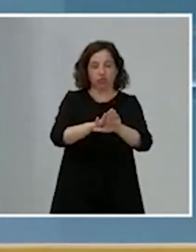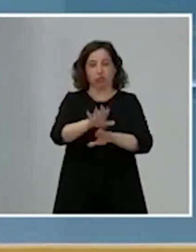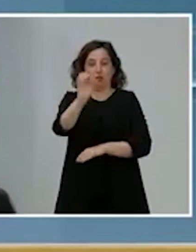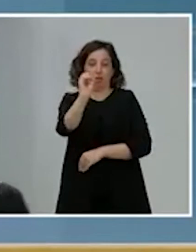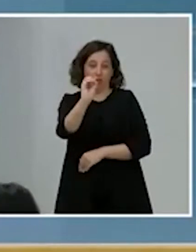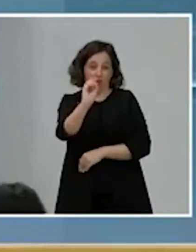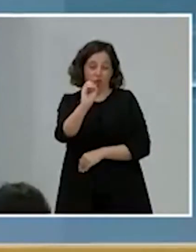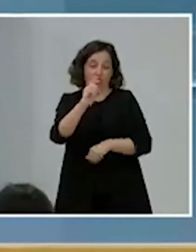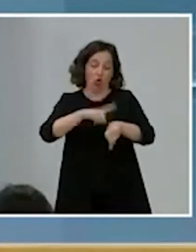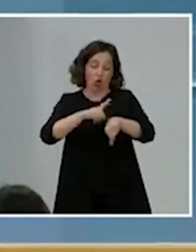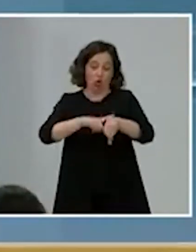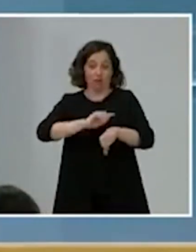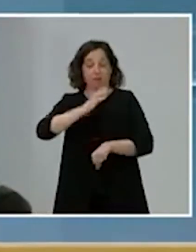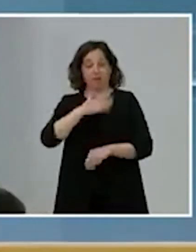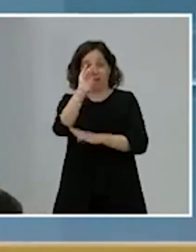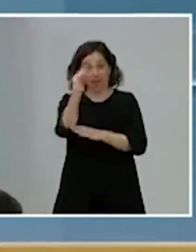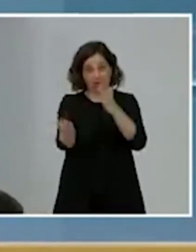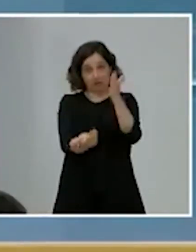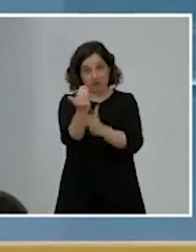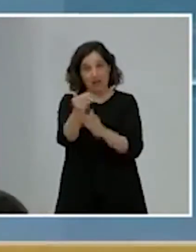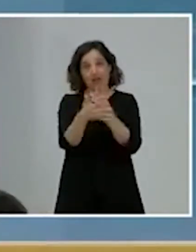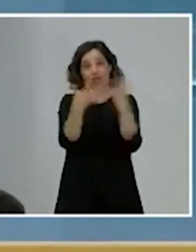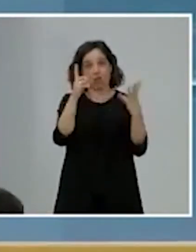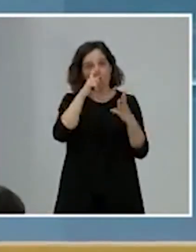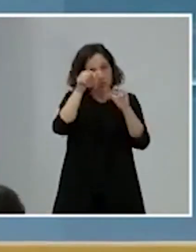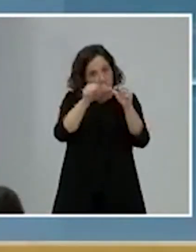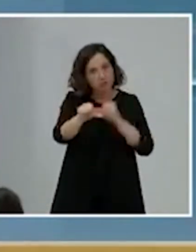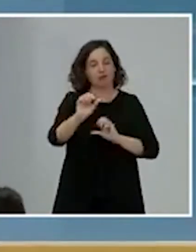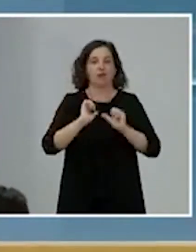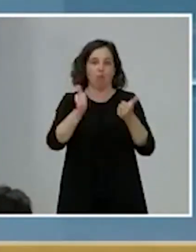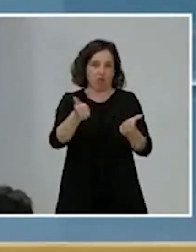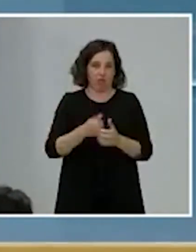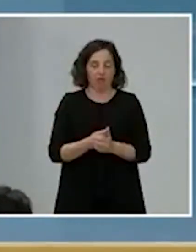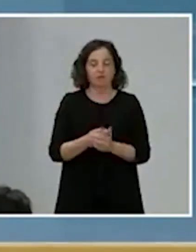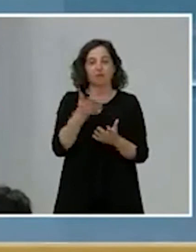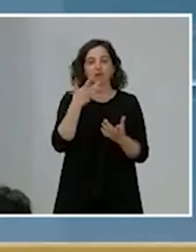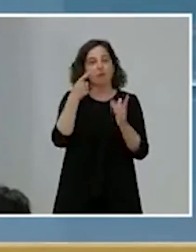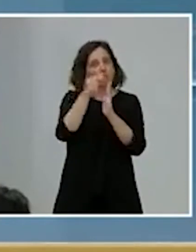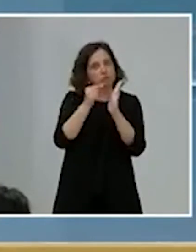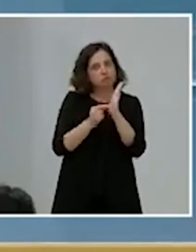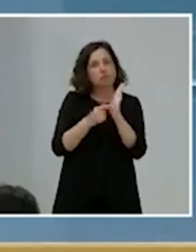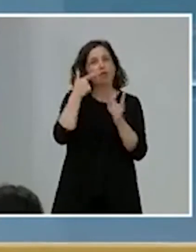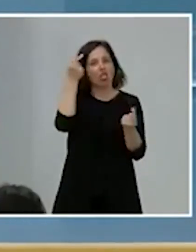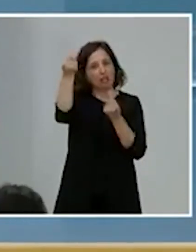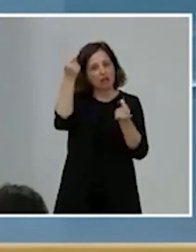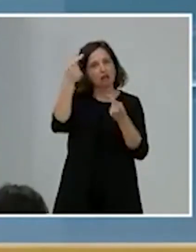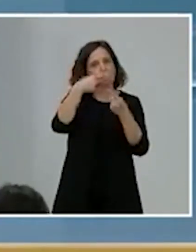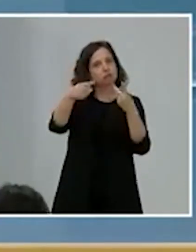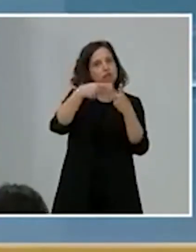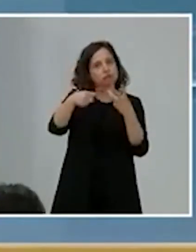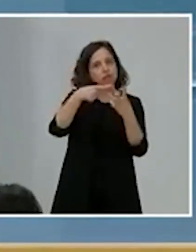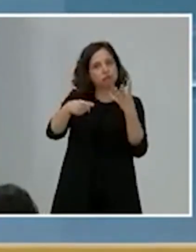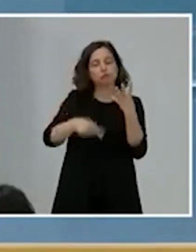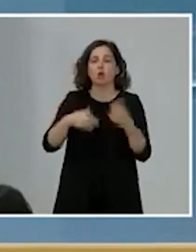mañana, viernes 19 de junio. Son muchos los detalles del decreto y, por